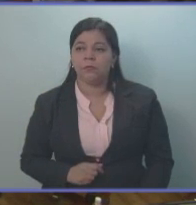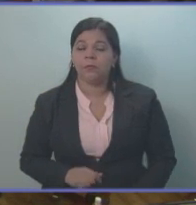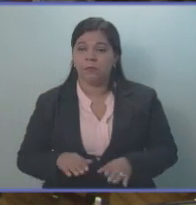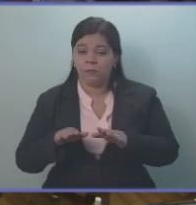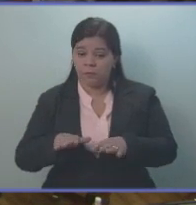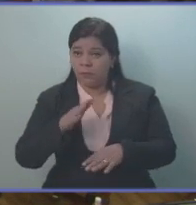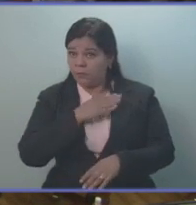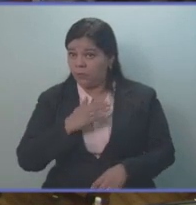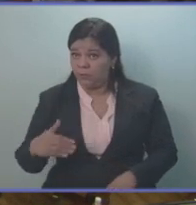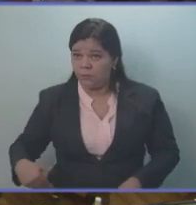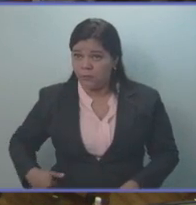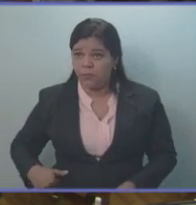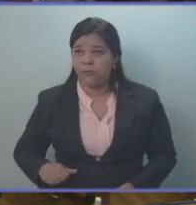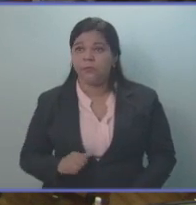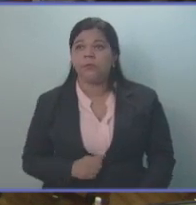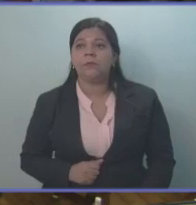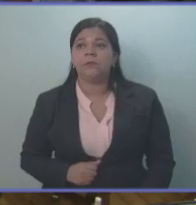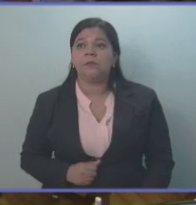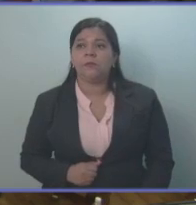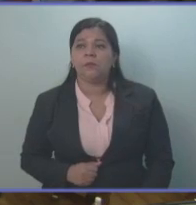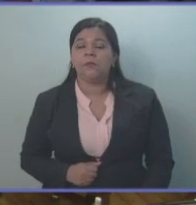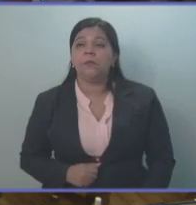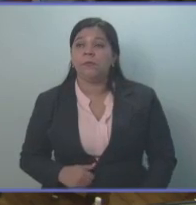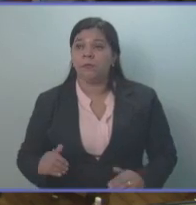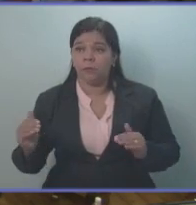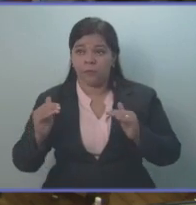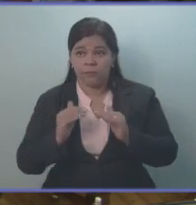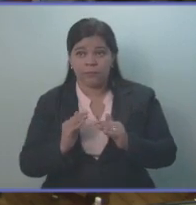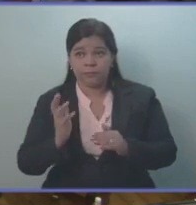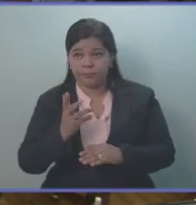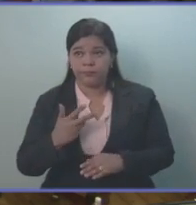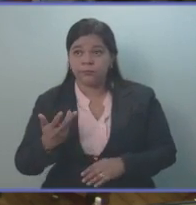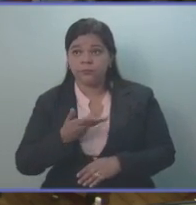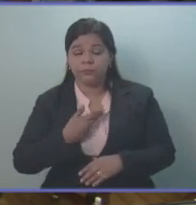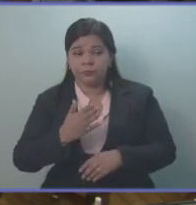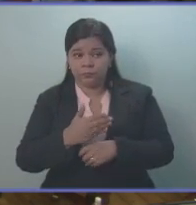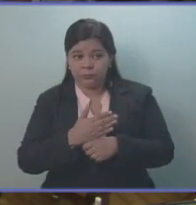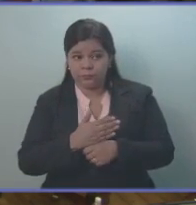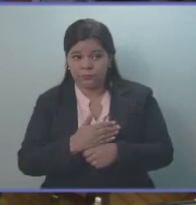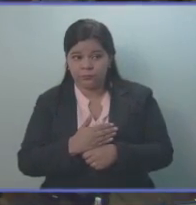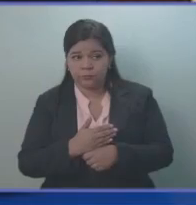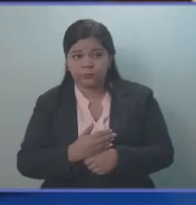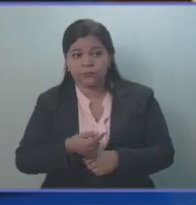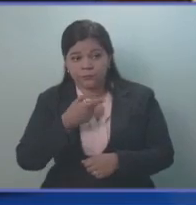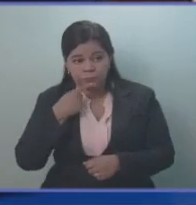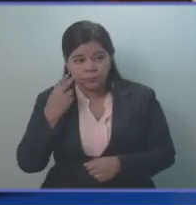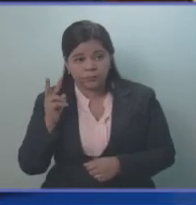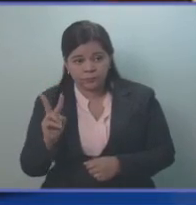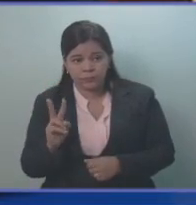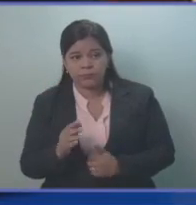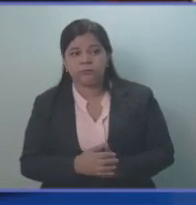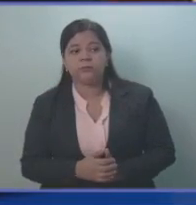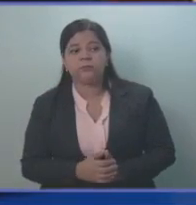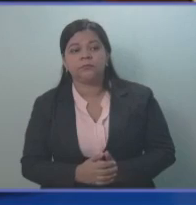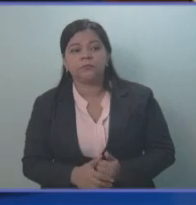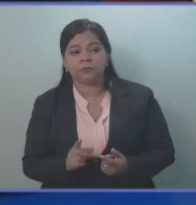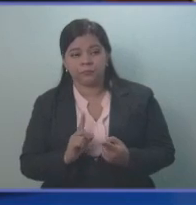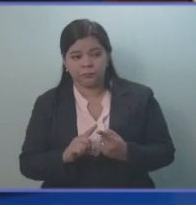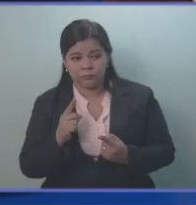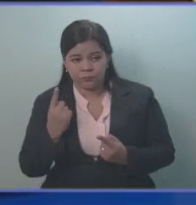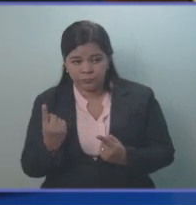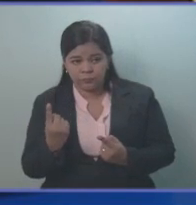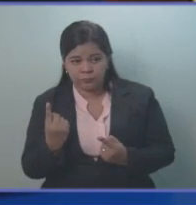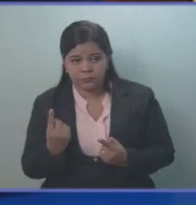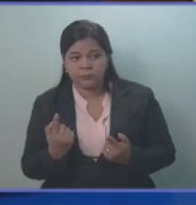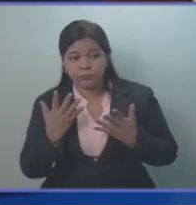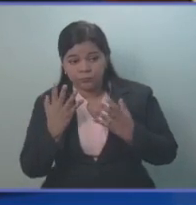Gracias, presidente en funciones. También nuestro grupo parlamentario del FMLN, en primer lugar,